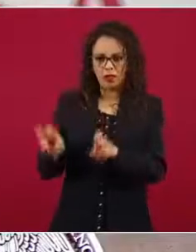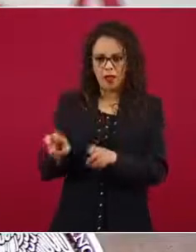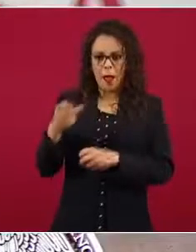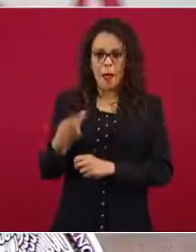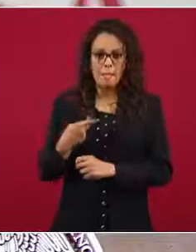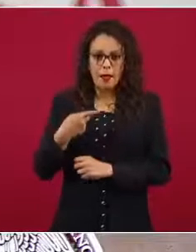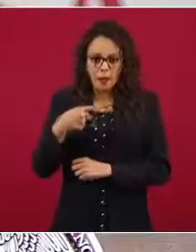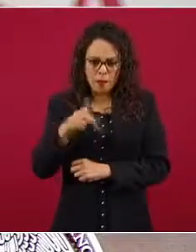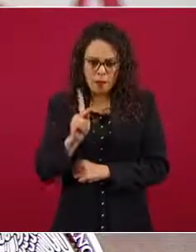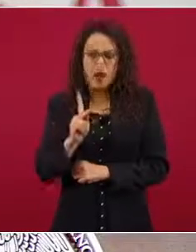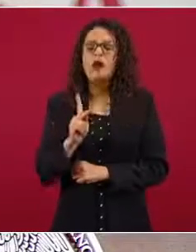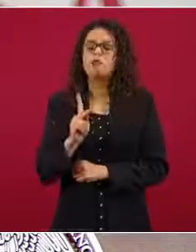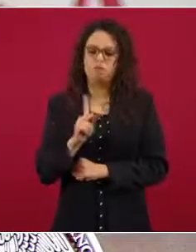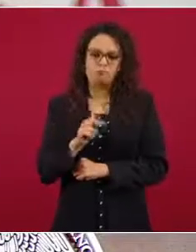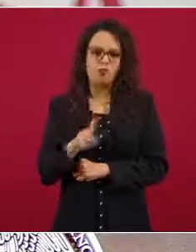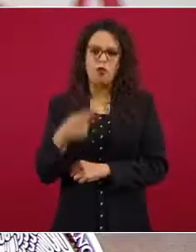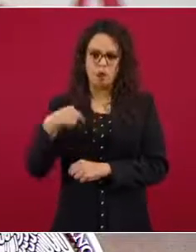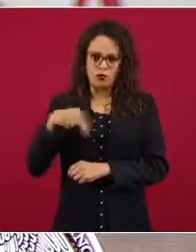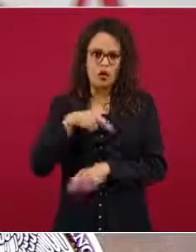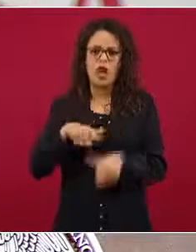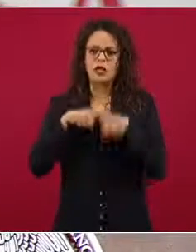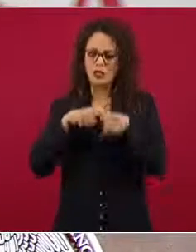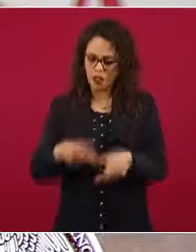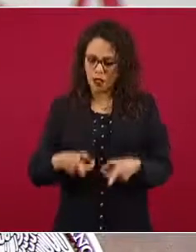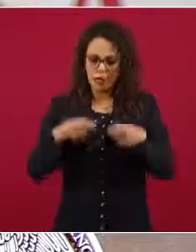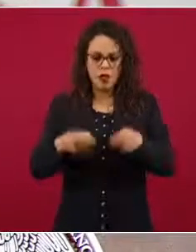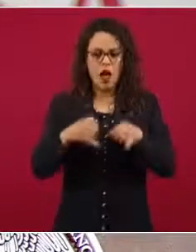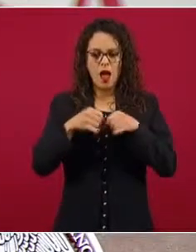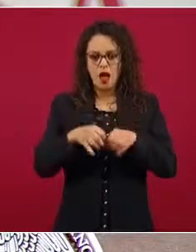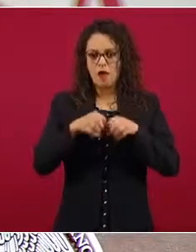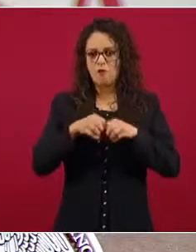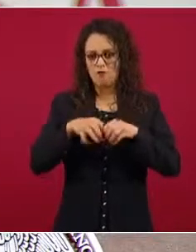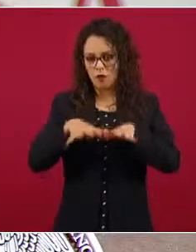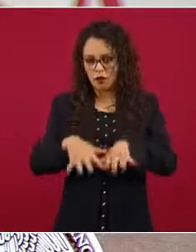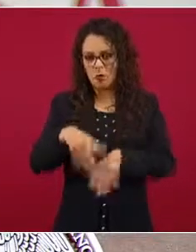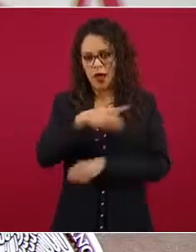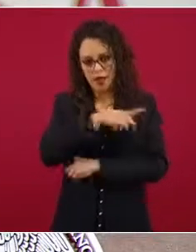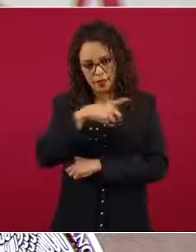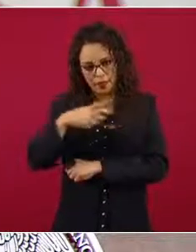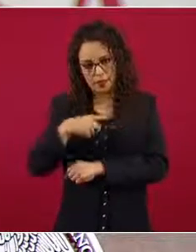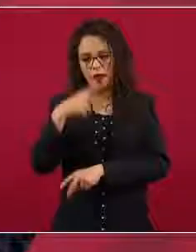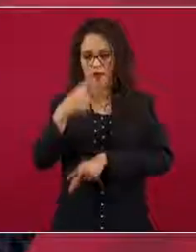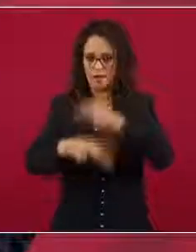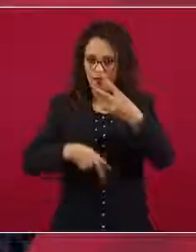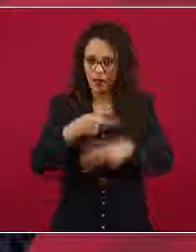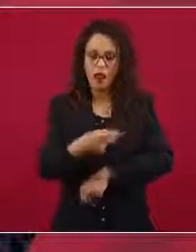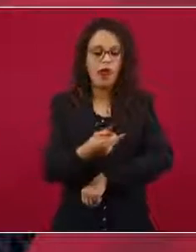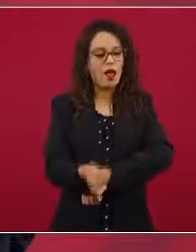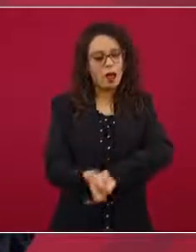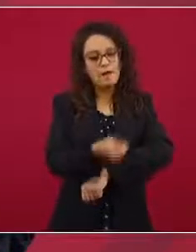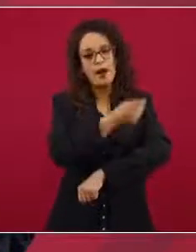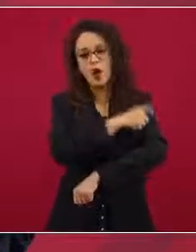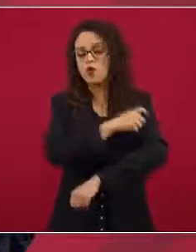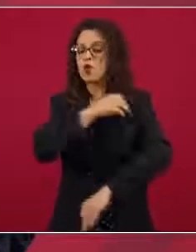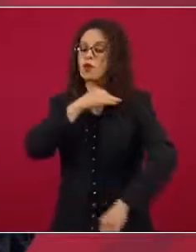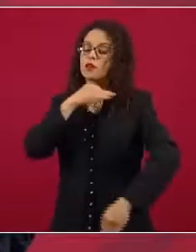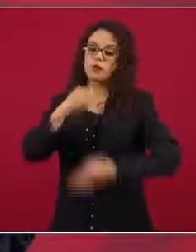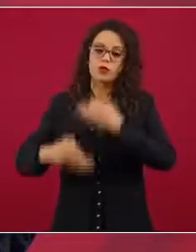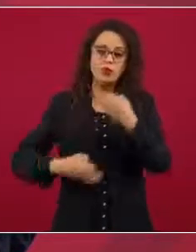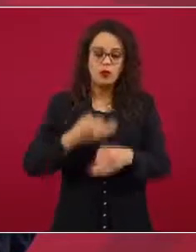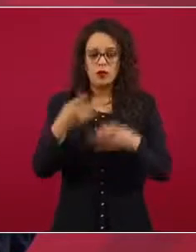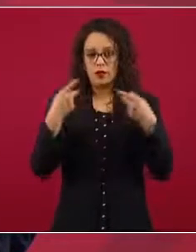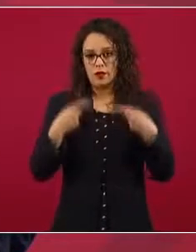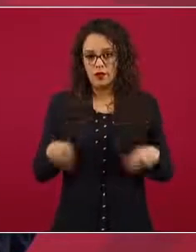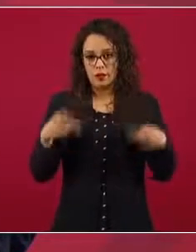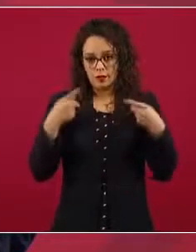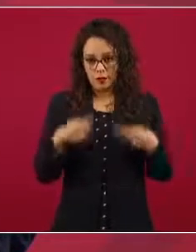estar informando de que debemos de vacunarnos todos